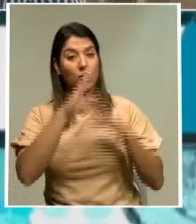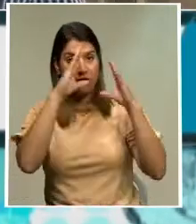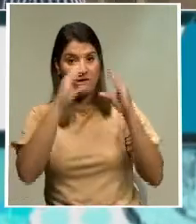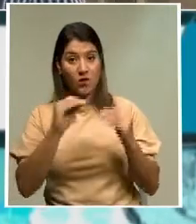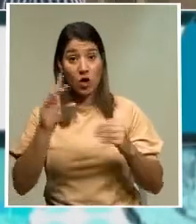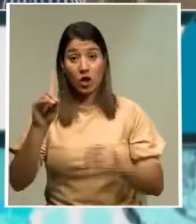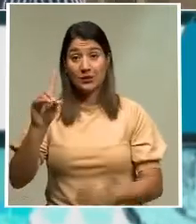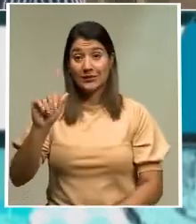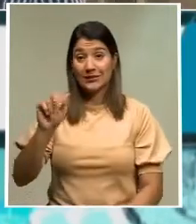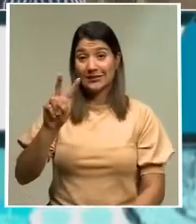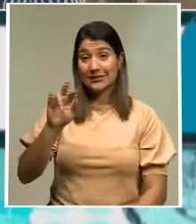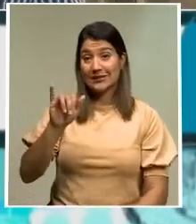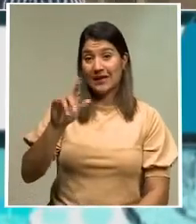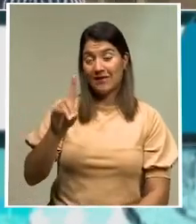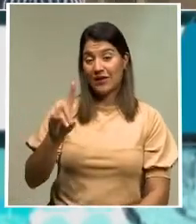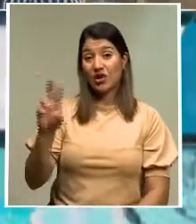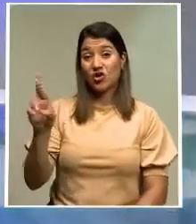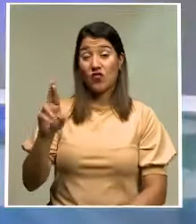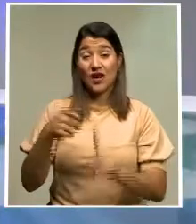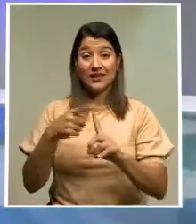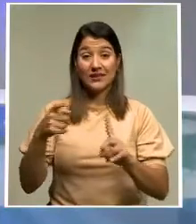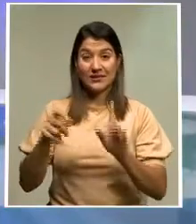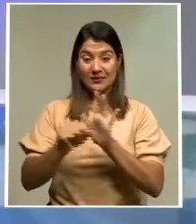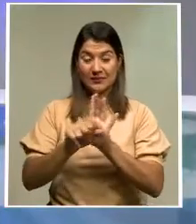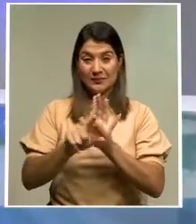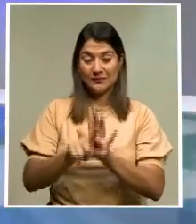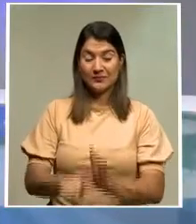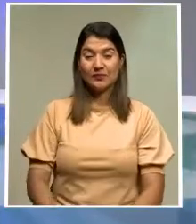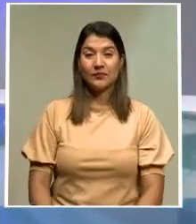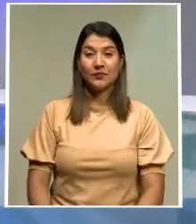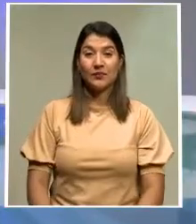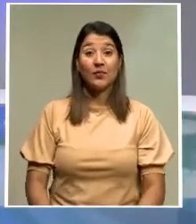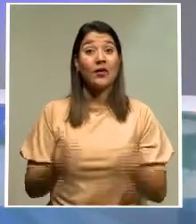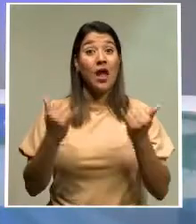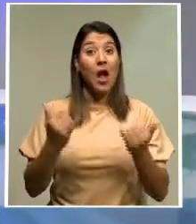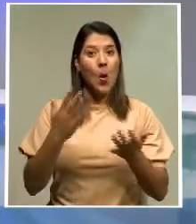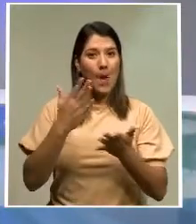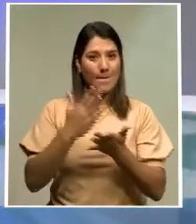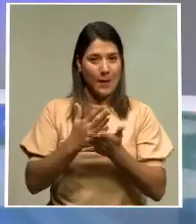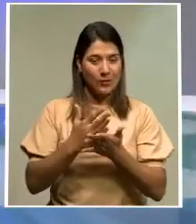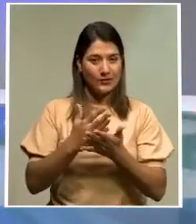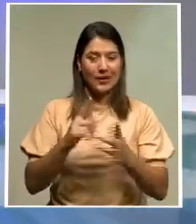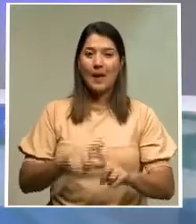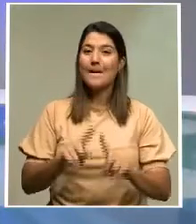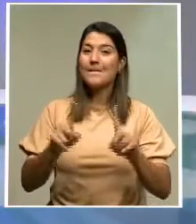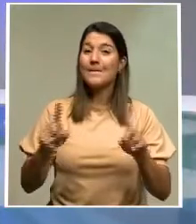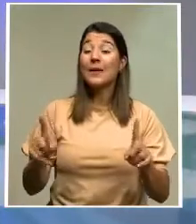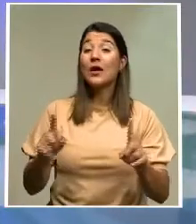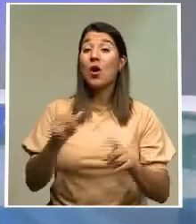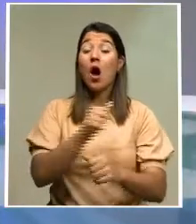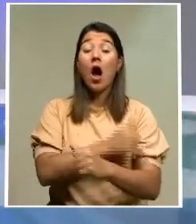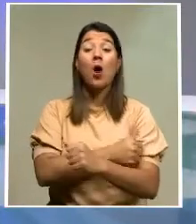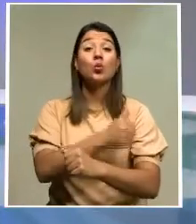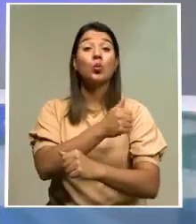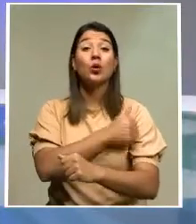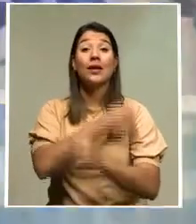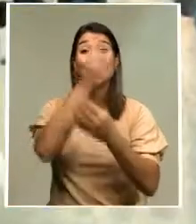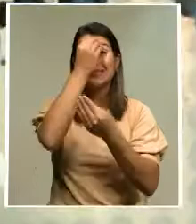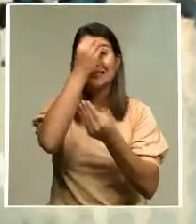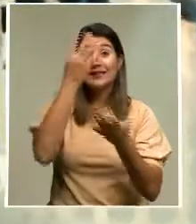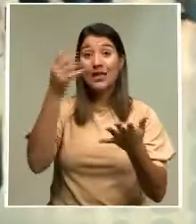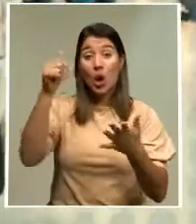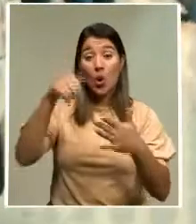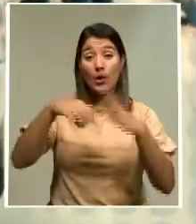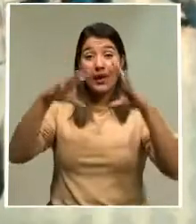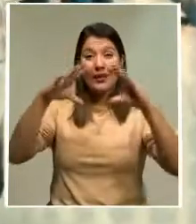en vivo desde el Congreso. Nos vamos a una pausa, pero las autoridades anunciaron esta